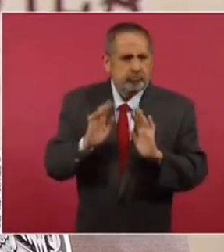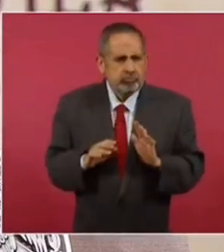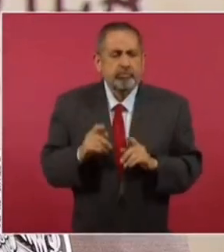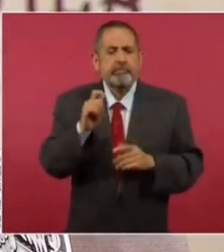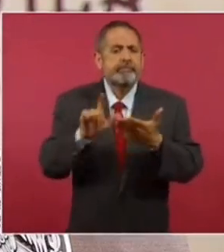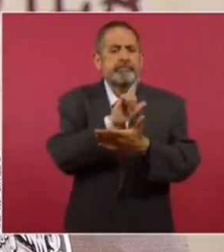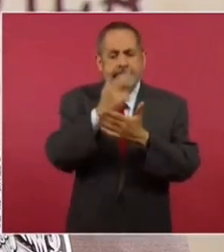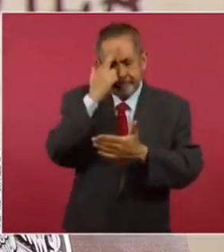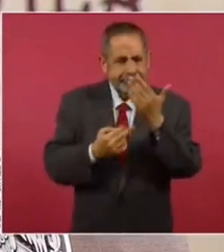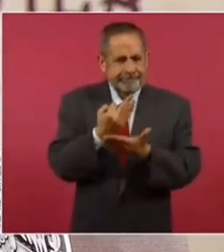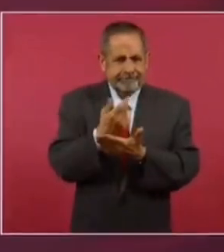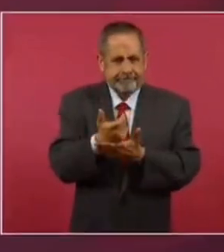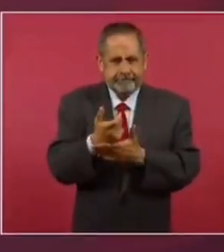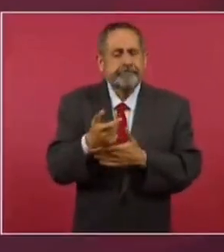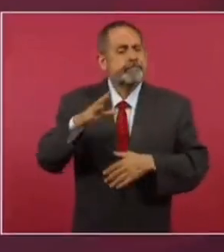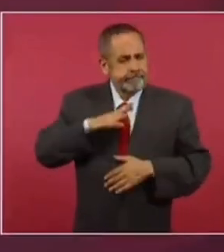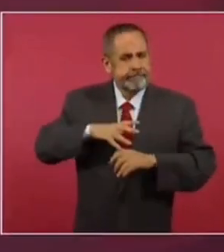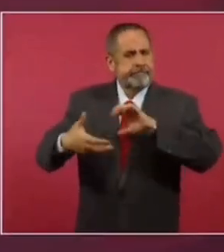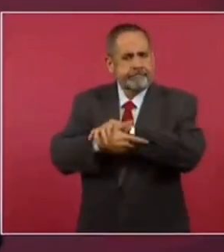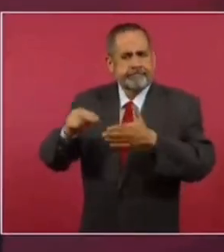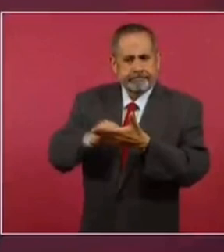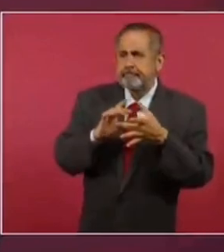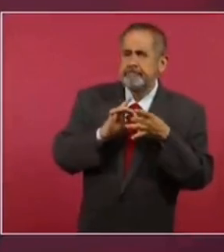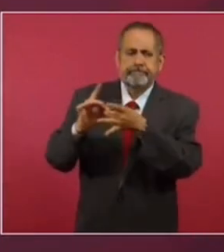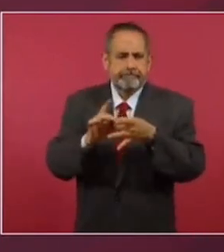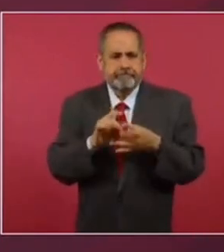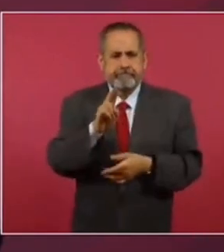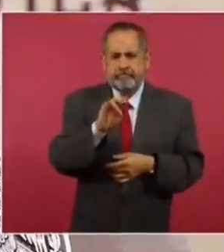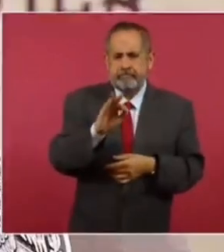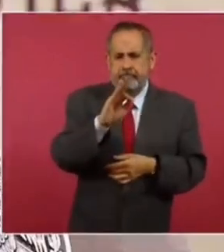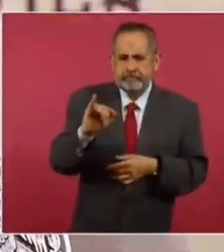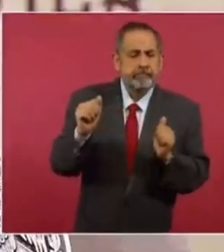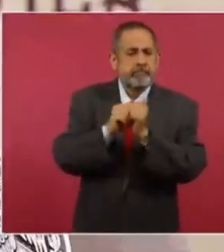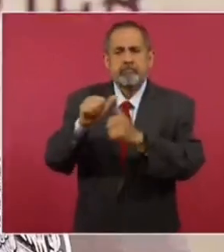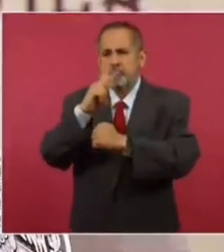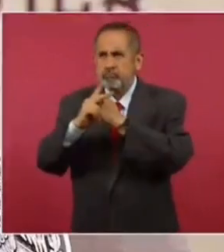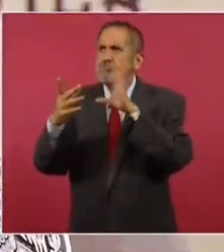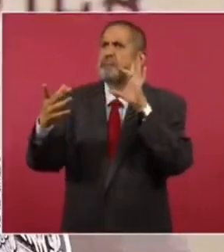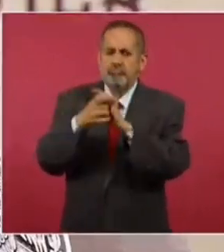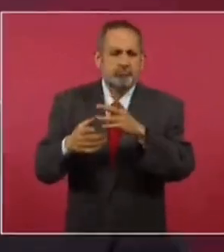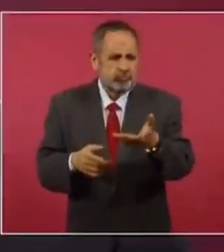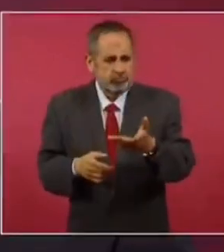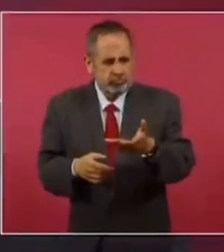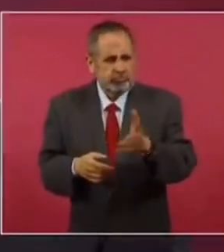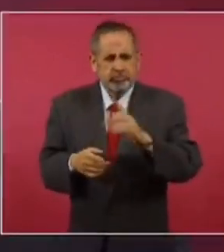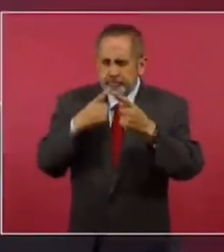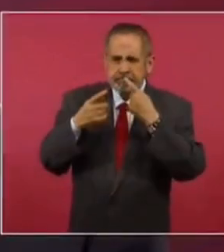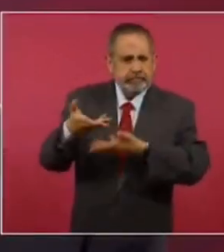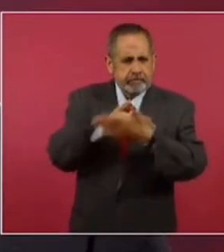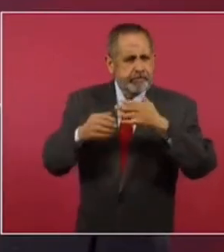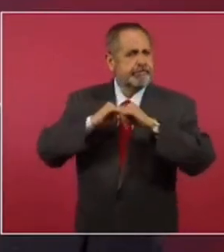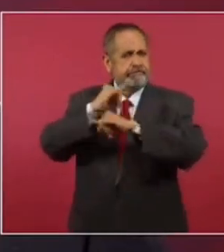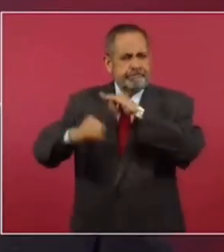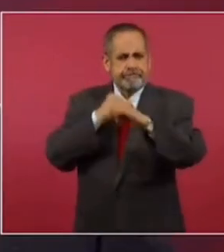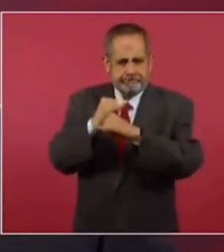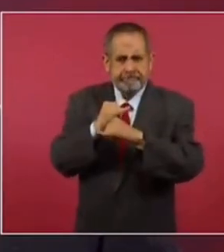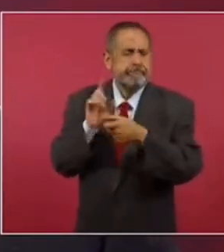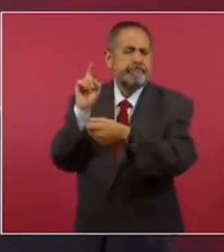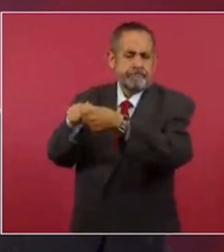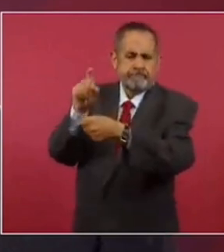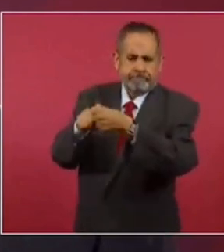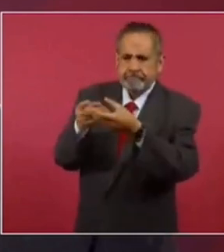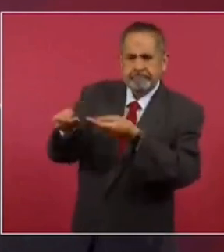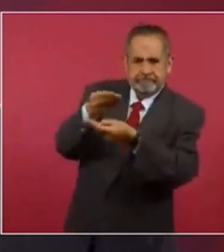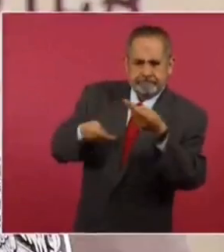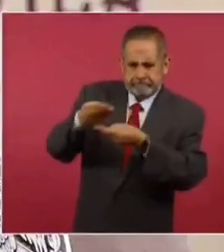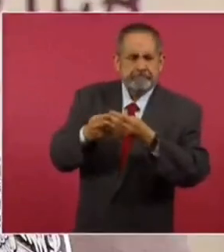de delitos financieros, hay convenios de colaboración entre la Unidad de Inteligencia Financiera y creo que se llama Endemón, una agencia internacional que se ocupa de esos temas, por